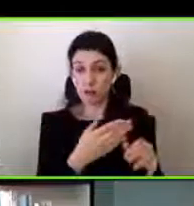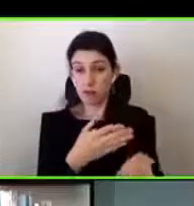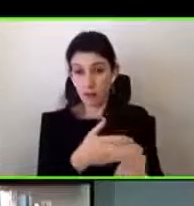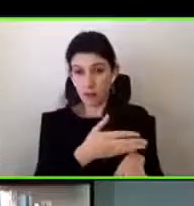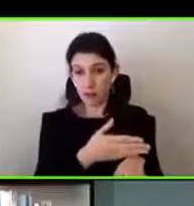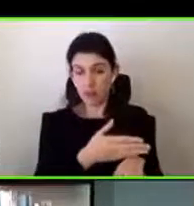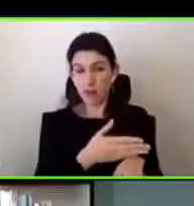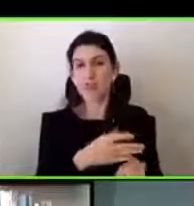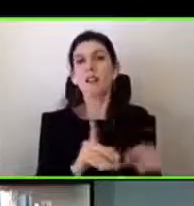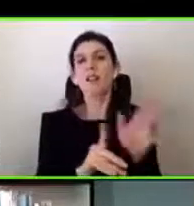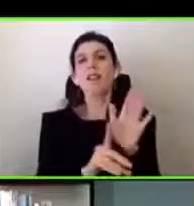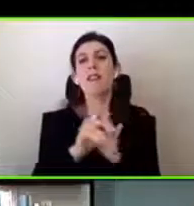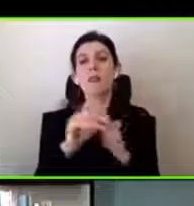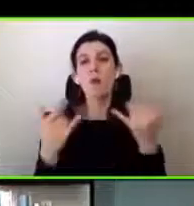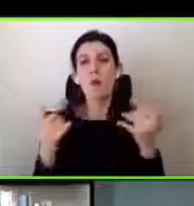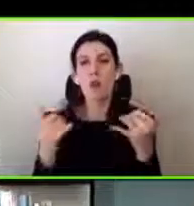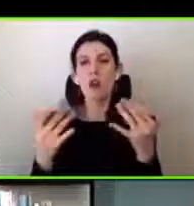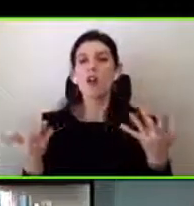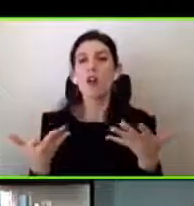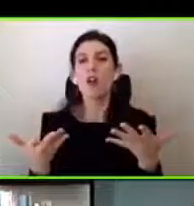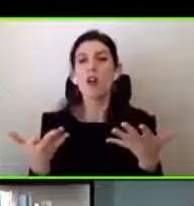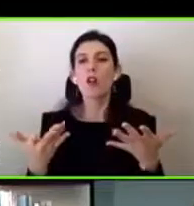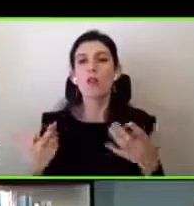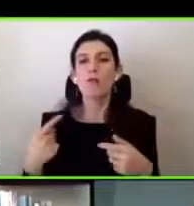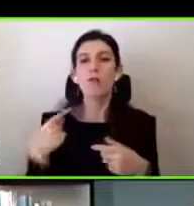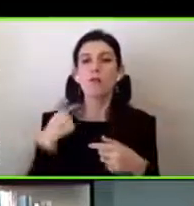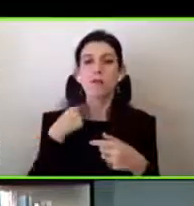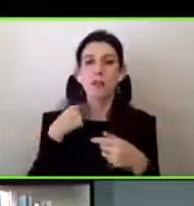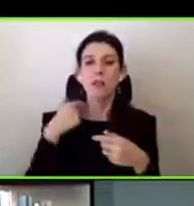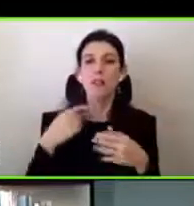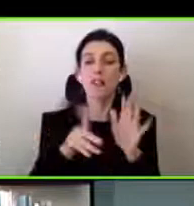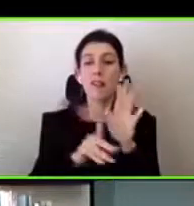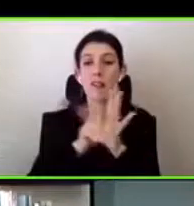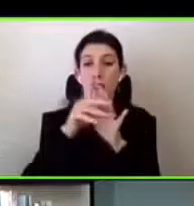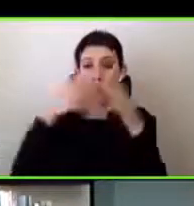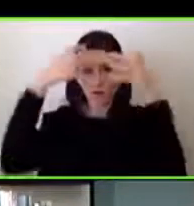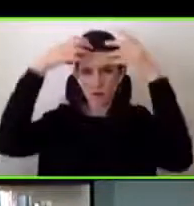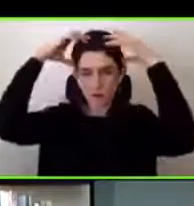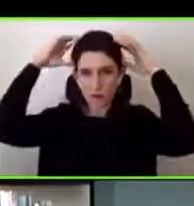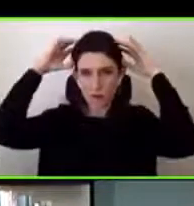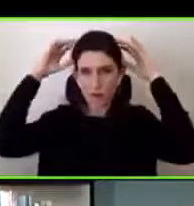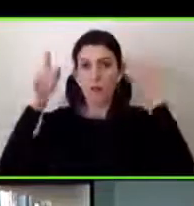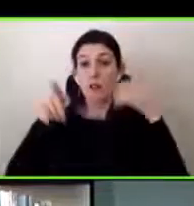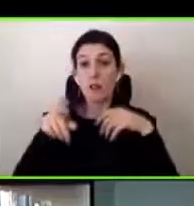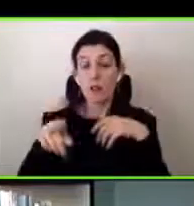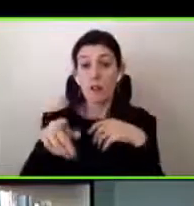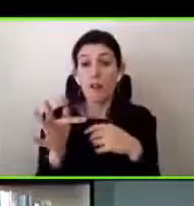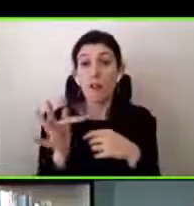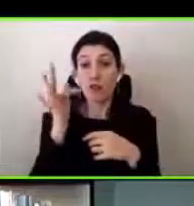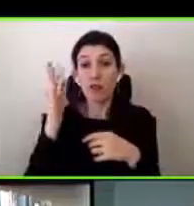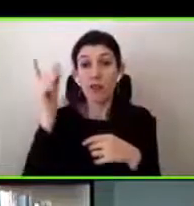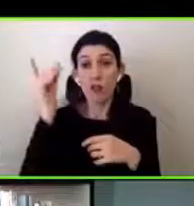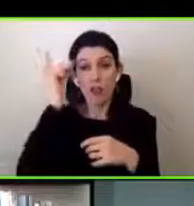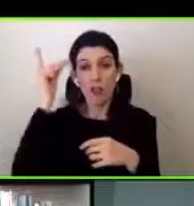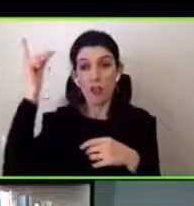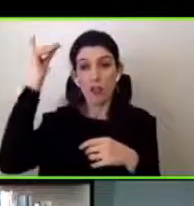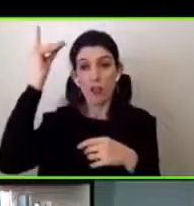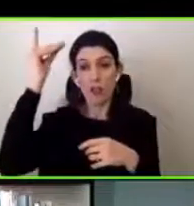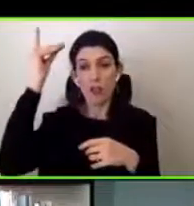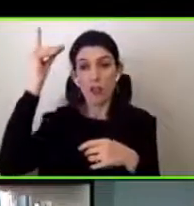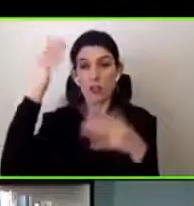cómo eso impacta a nuestra neurobiología, a nuestro desarrollo. Él es doctorante de psicología de la Universidad